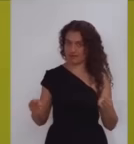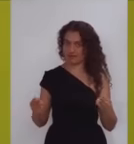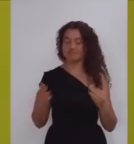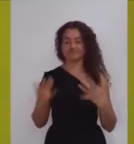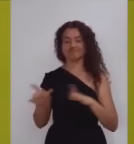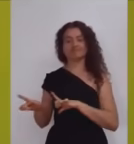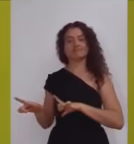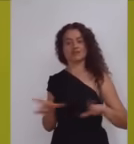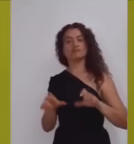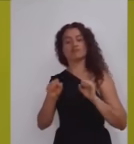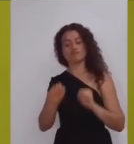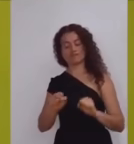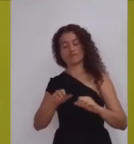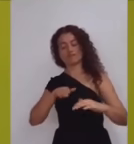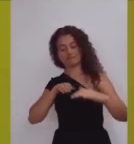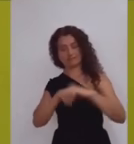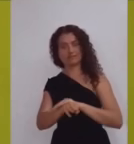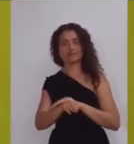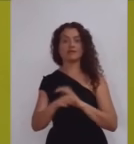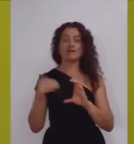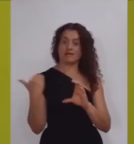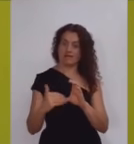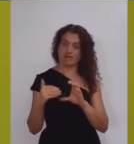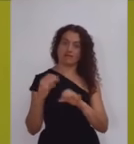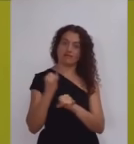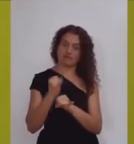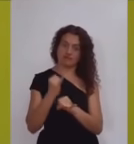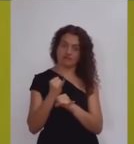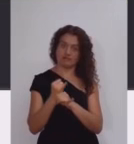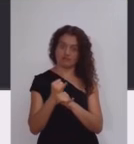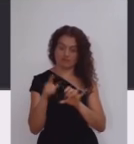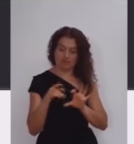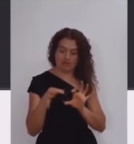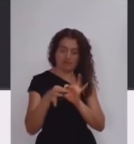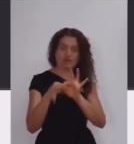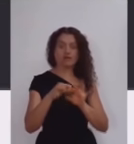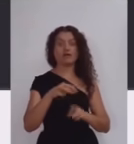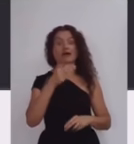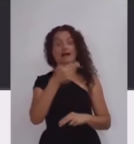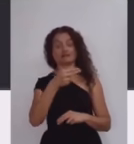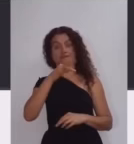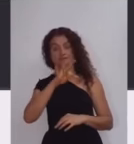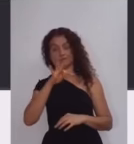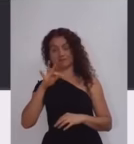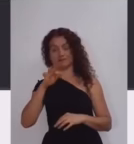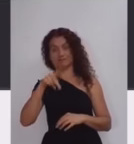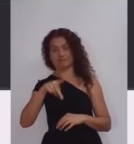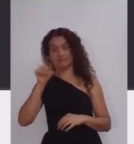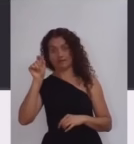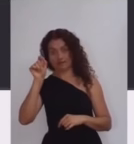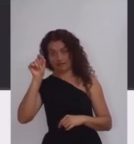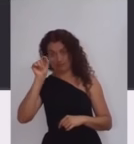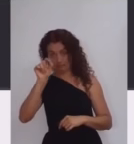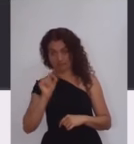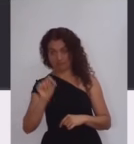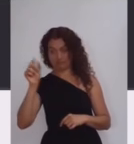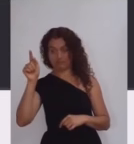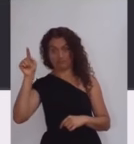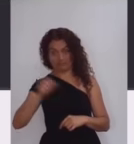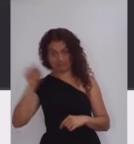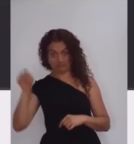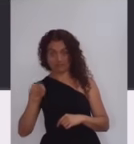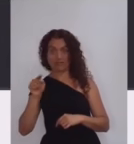estarán listos para ingresar al correo electrónico institucional al enlace http dos puntos barra inclinada barra